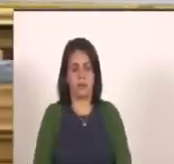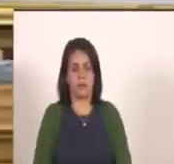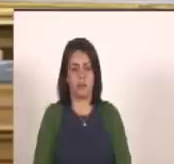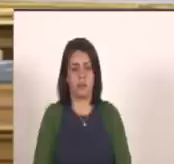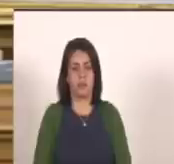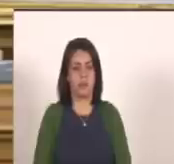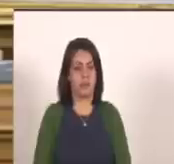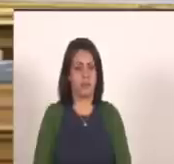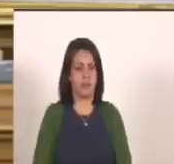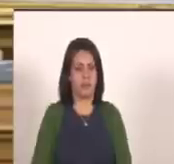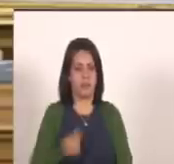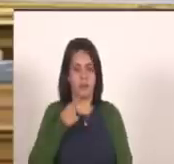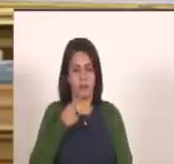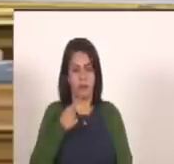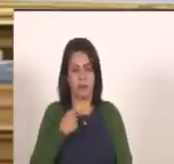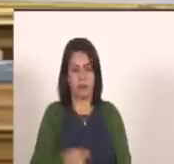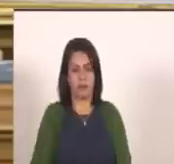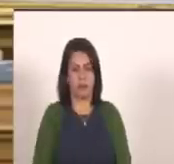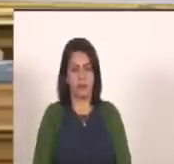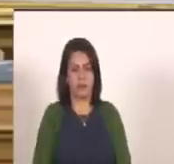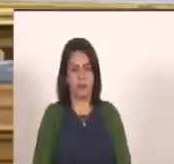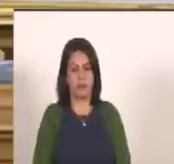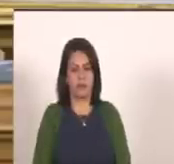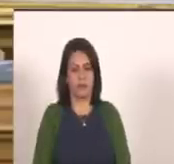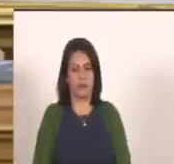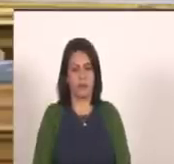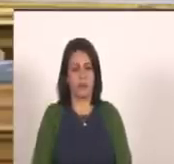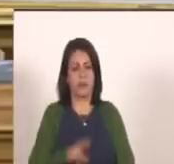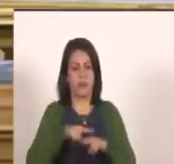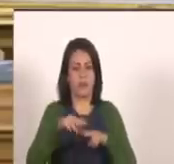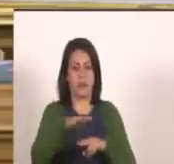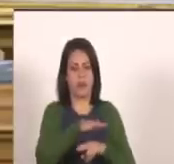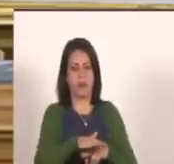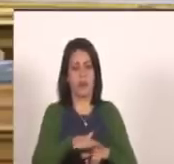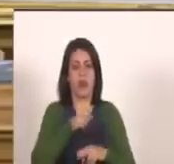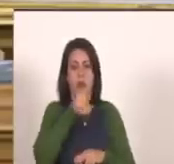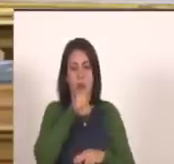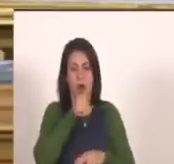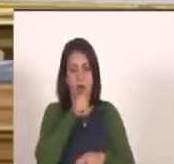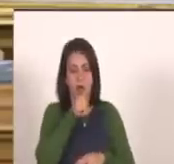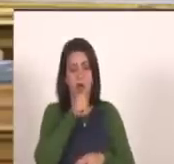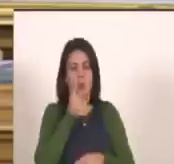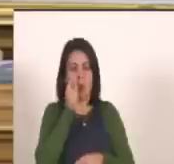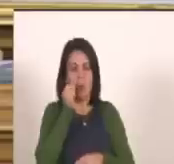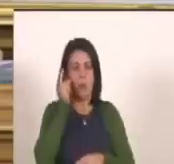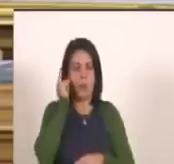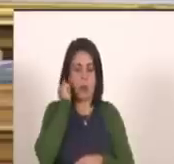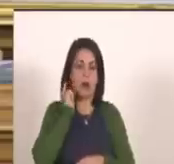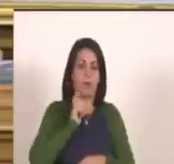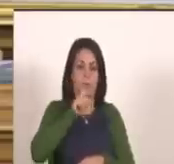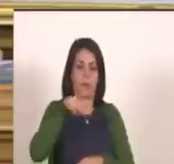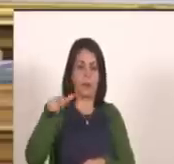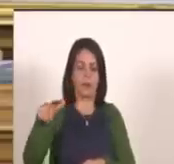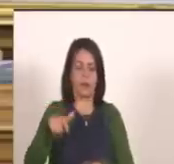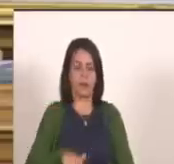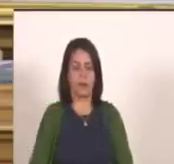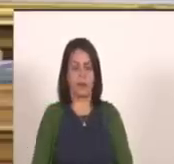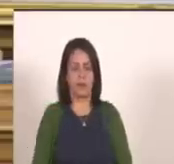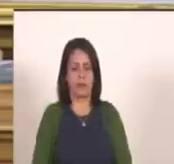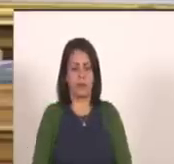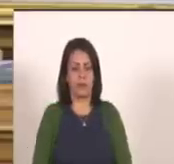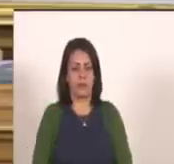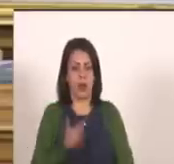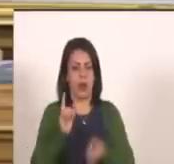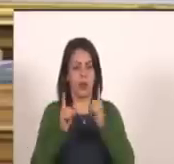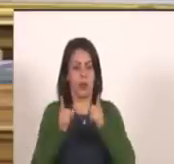seres humanos, a costa de niñas, de niños, de abuelos, de abuelas, de personas con